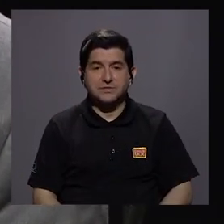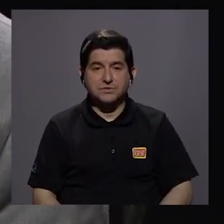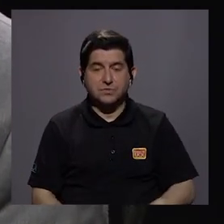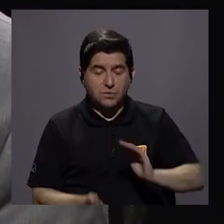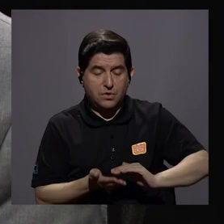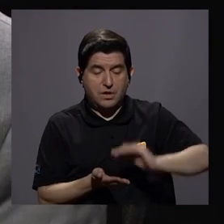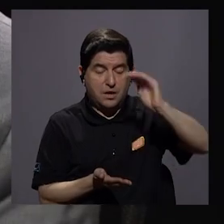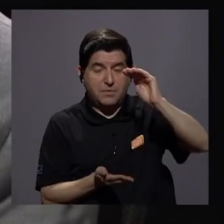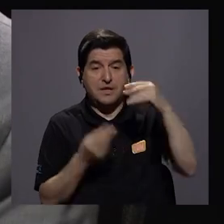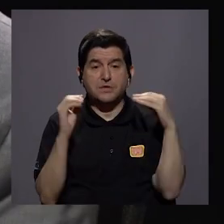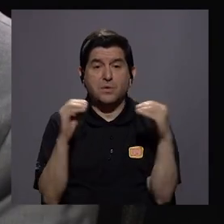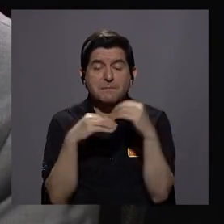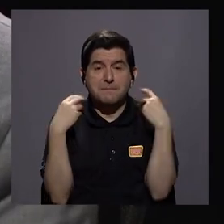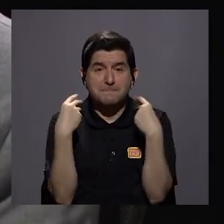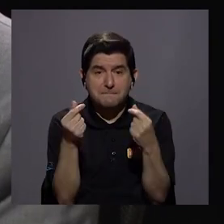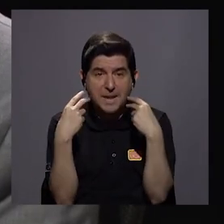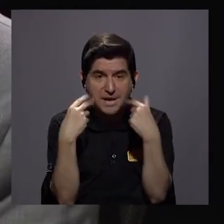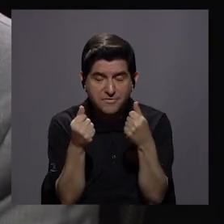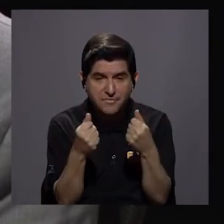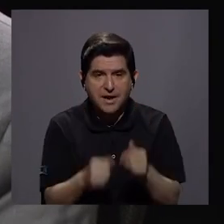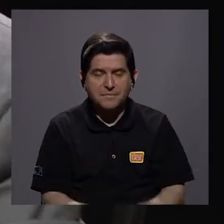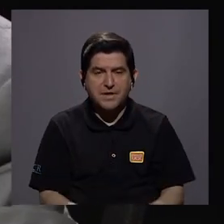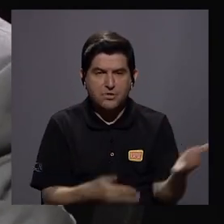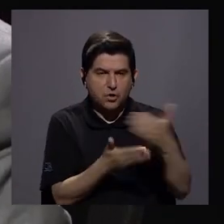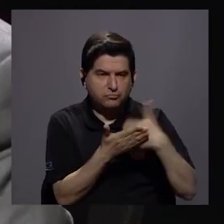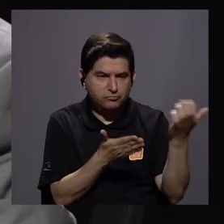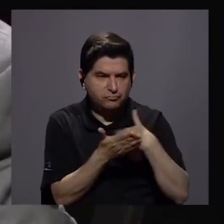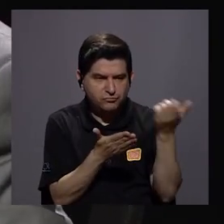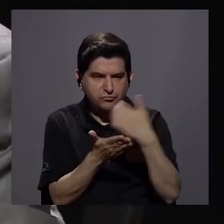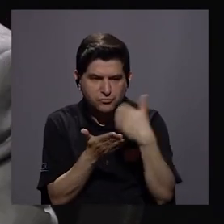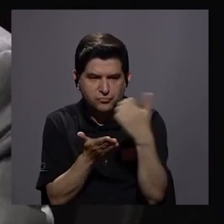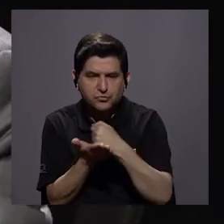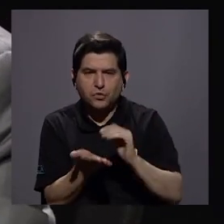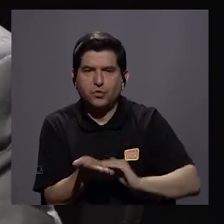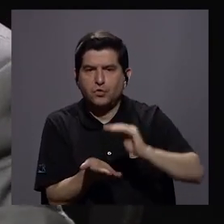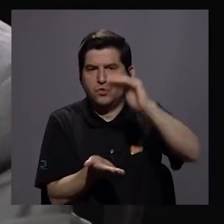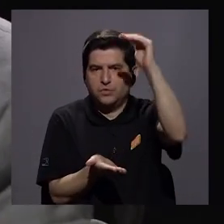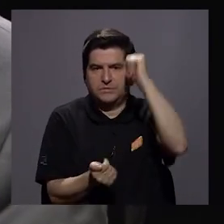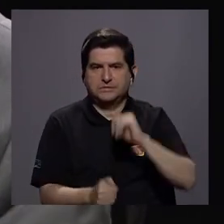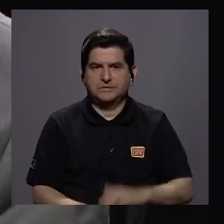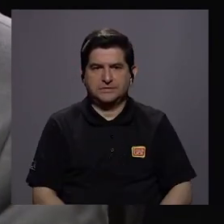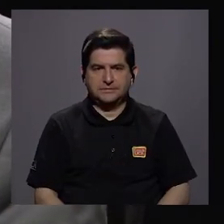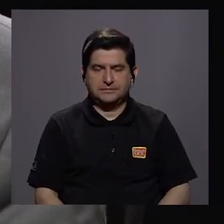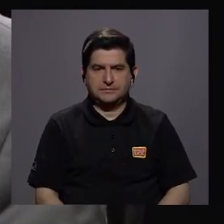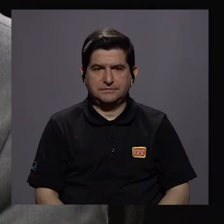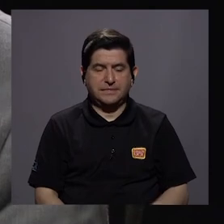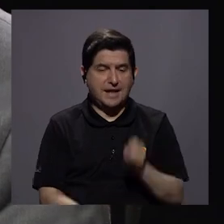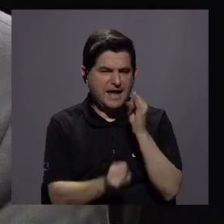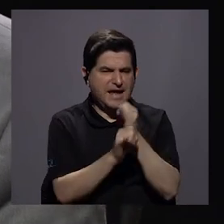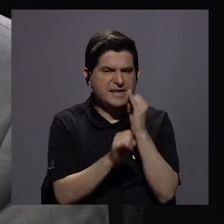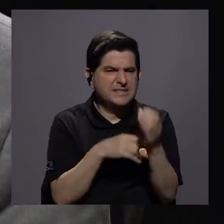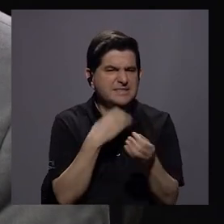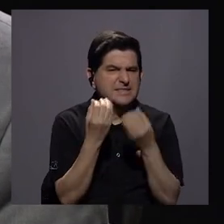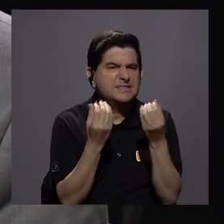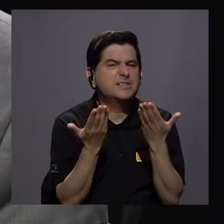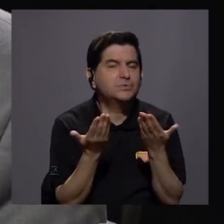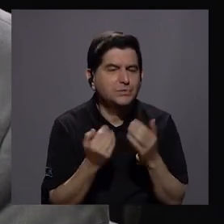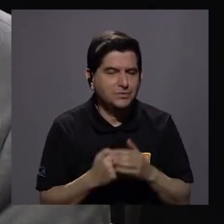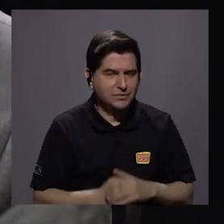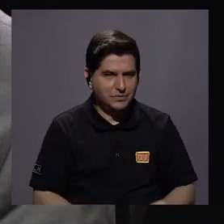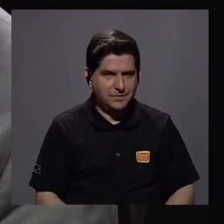son mayores para que más rápidamente empiece la recaudación, digamos, a aumentar. Uh-huh. Lo que hace el instituto entonces